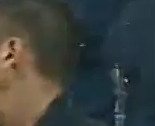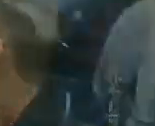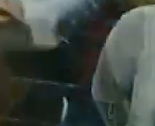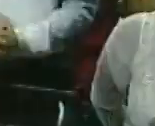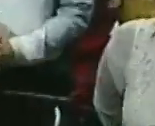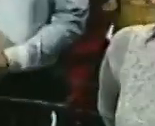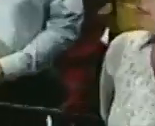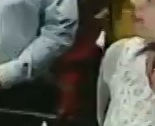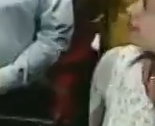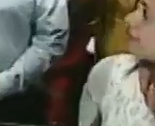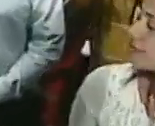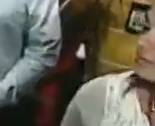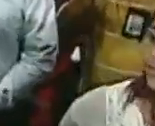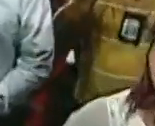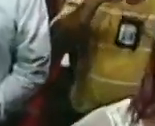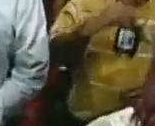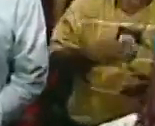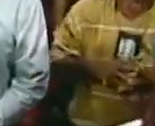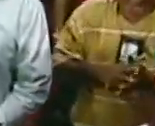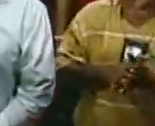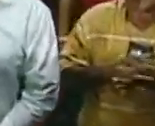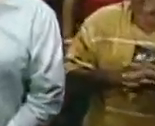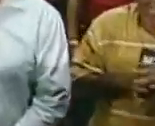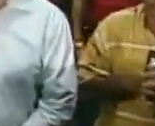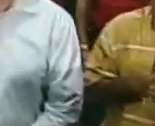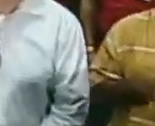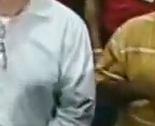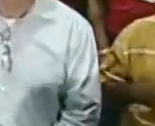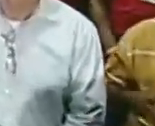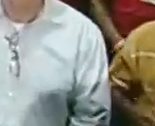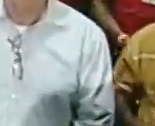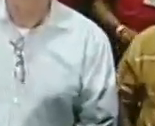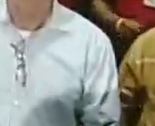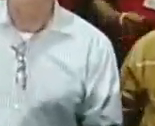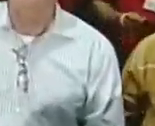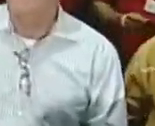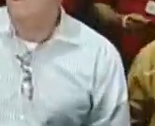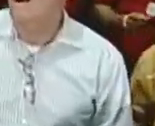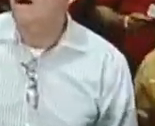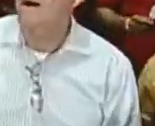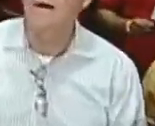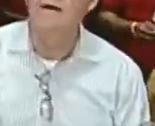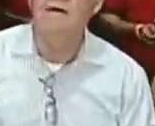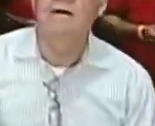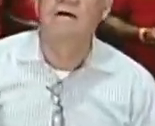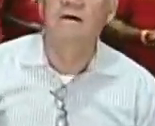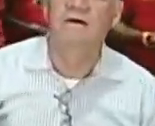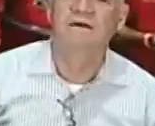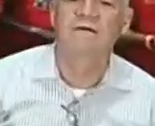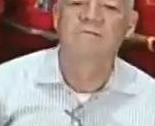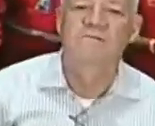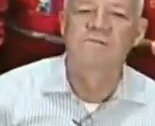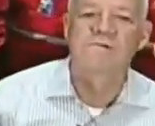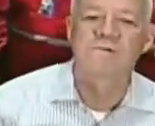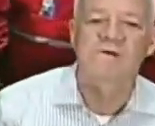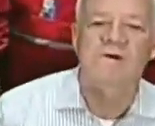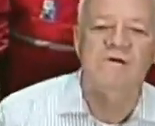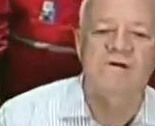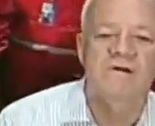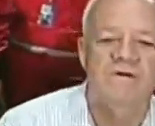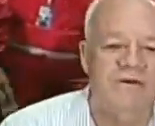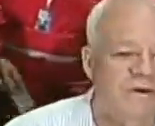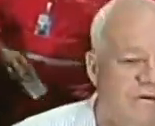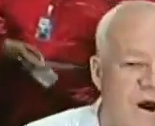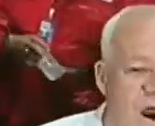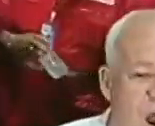estratégica presentadas por el Ejecutivo Nacional el pasado 24 de mayo en la plenipotenciaria Asamblea Nacional Constituyente. Veíamos